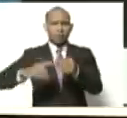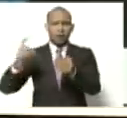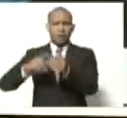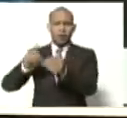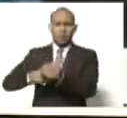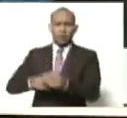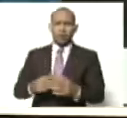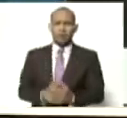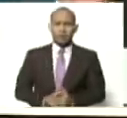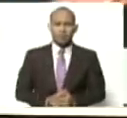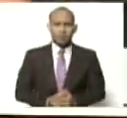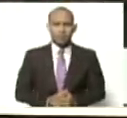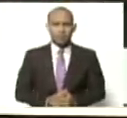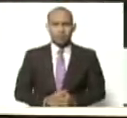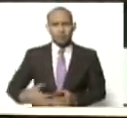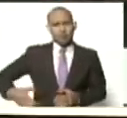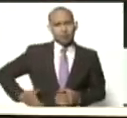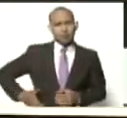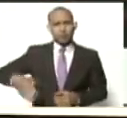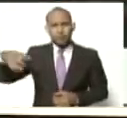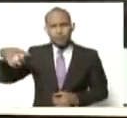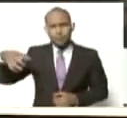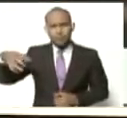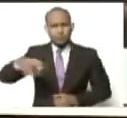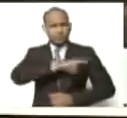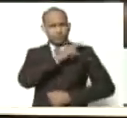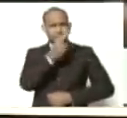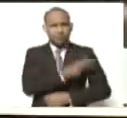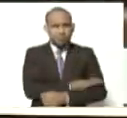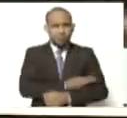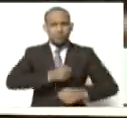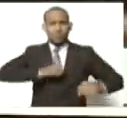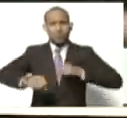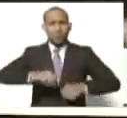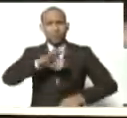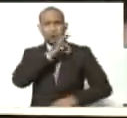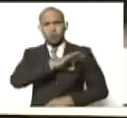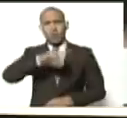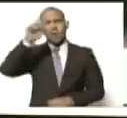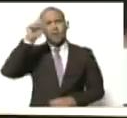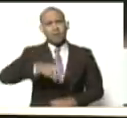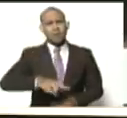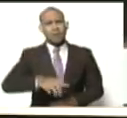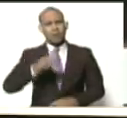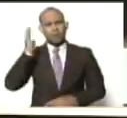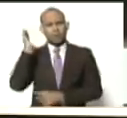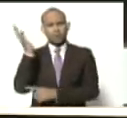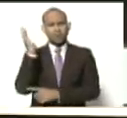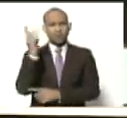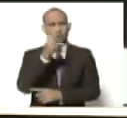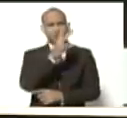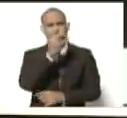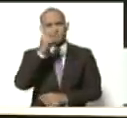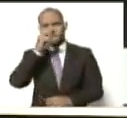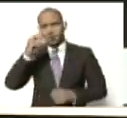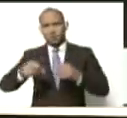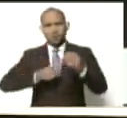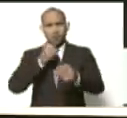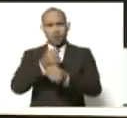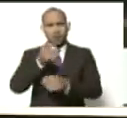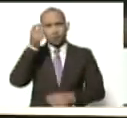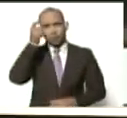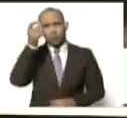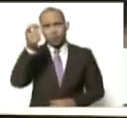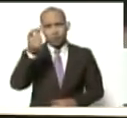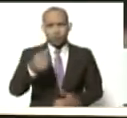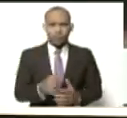los poderosos y diversos movimientos sociales rumbo al Congreso Bicentenario de los Pueblos.